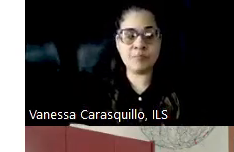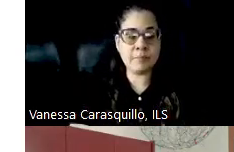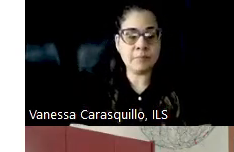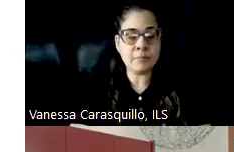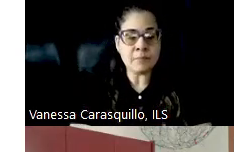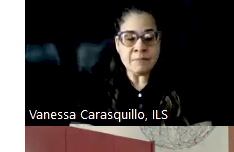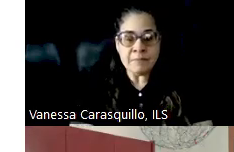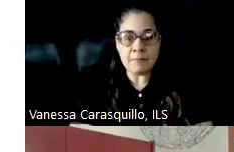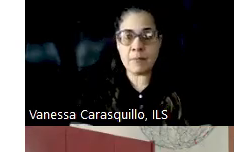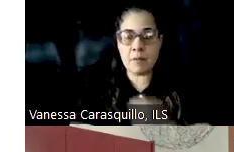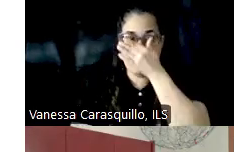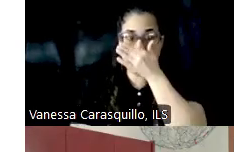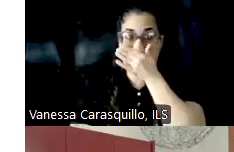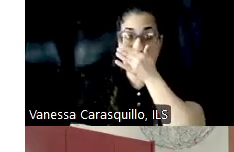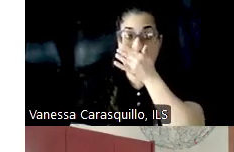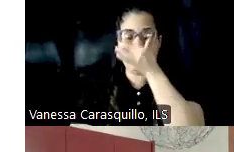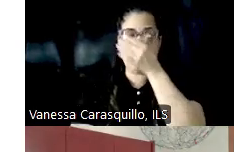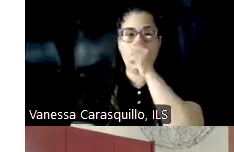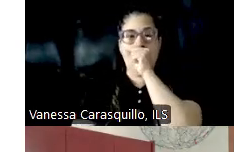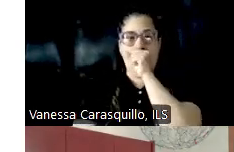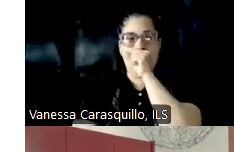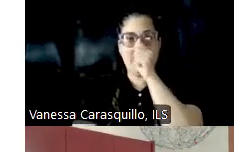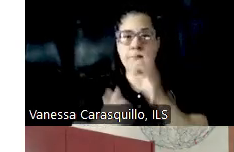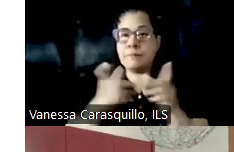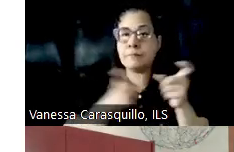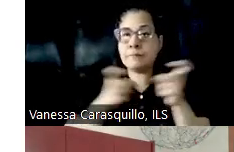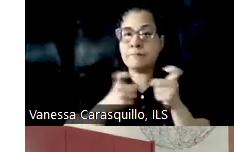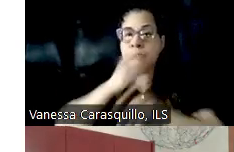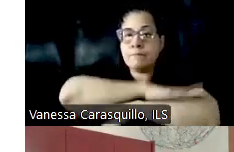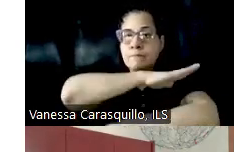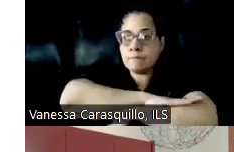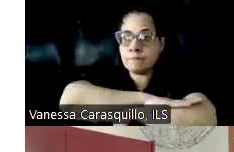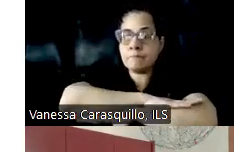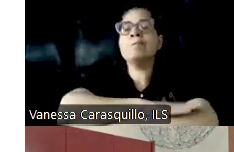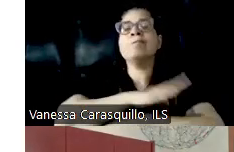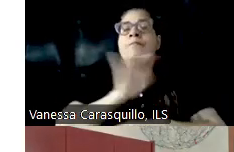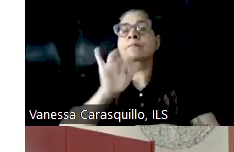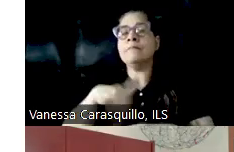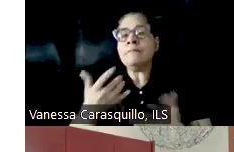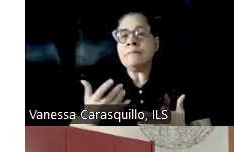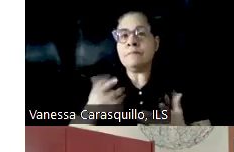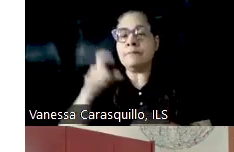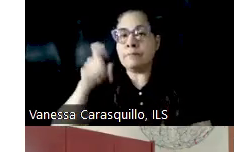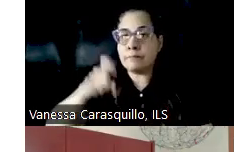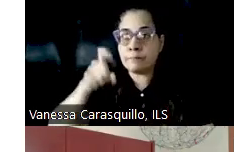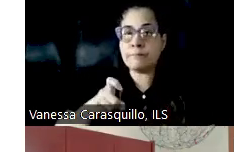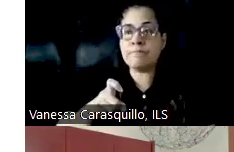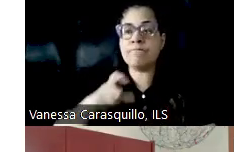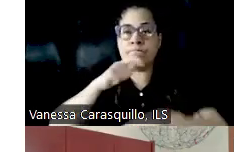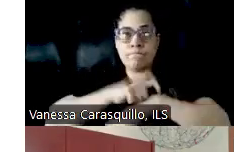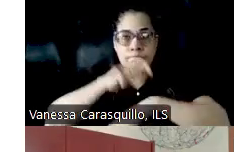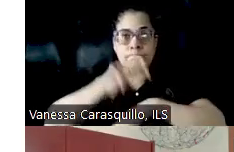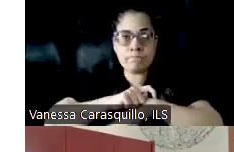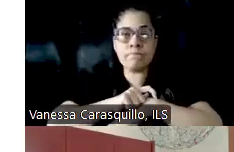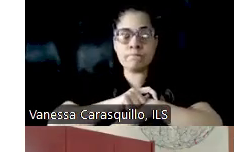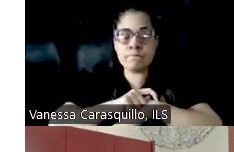La psicoterapia, por ejemplo, modificación de conducta, es algo que requiere de tiempo, requiere